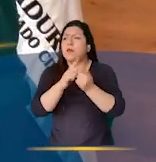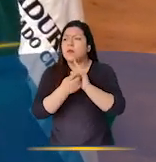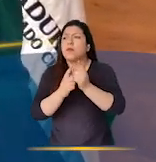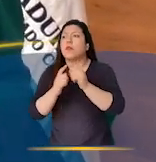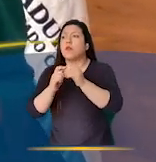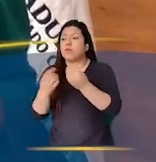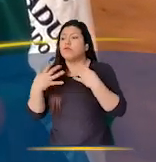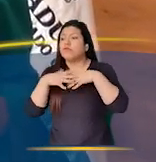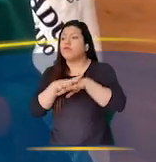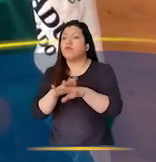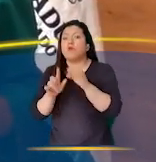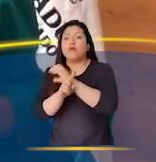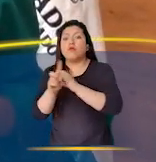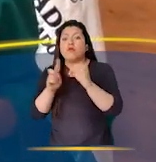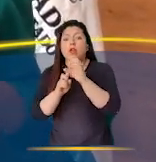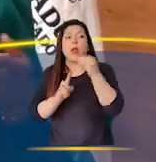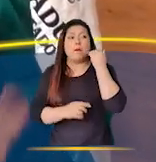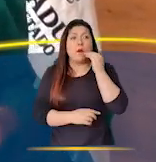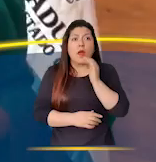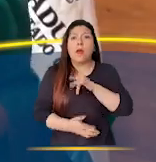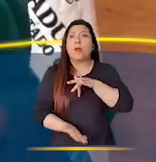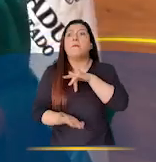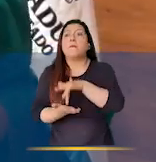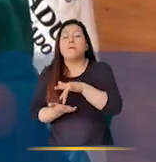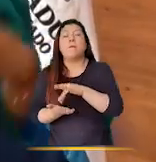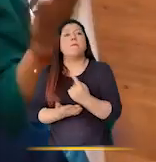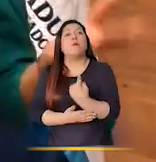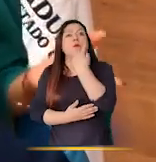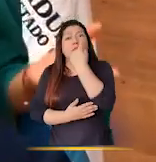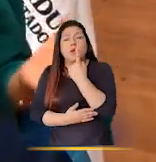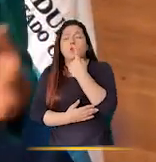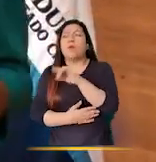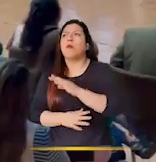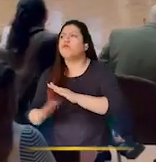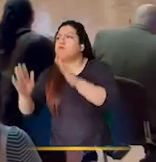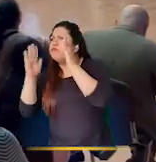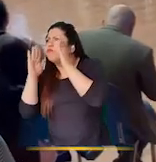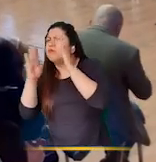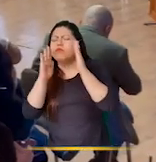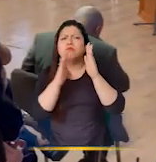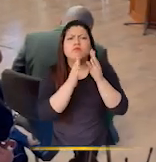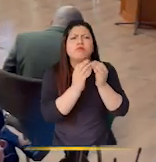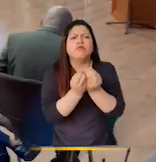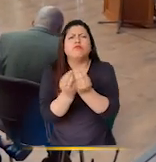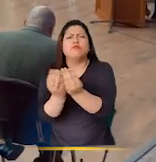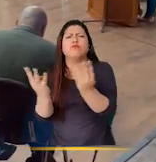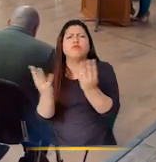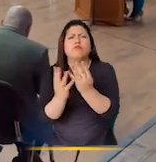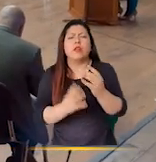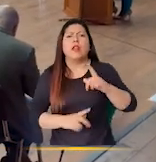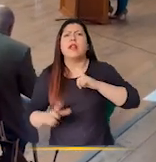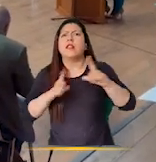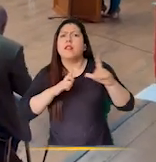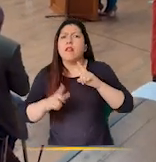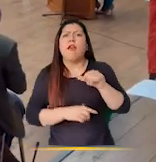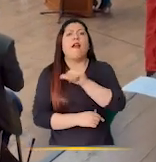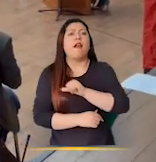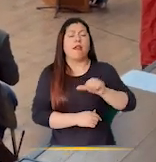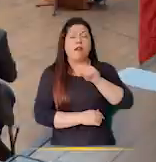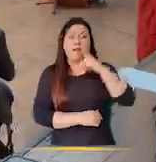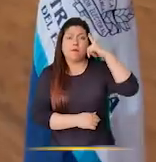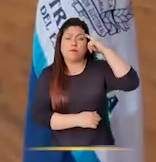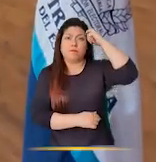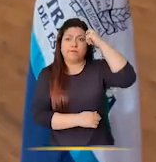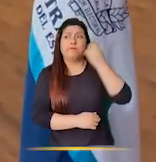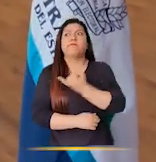primer encuentro de la interculturalidad y la mujer en la política. Ha sido un escenario en el cual hemos escuchado a un gran cúmulo de lideresas